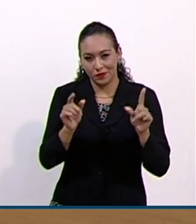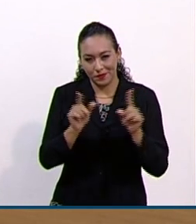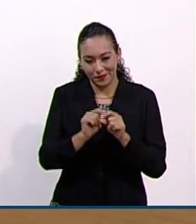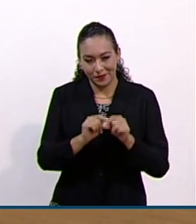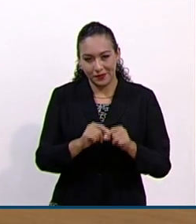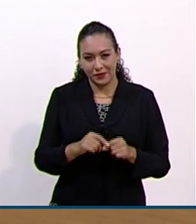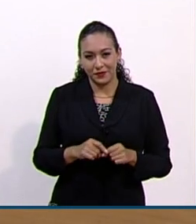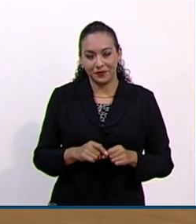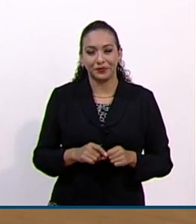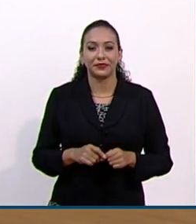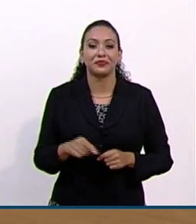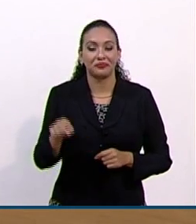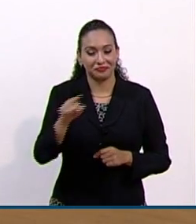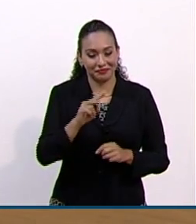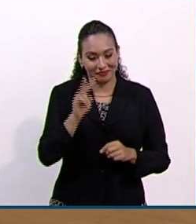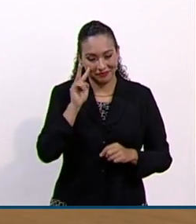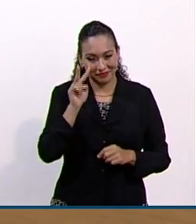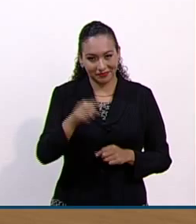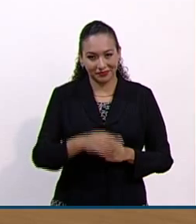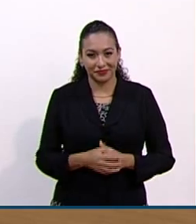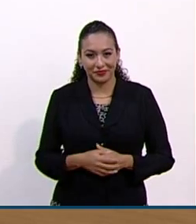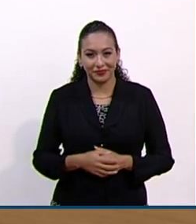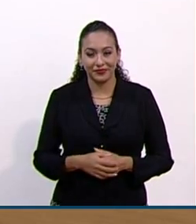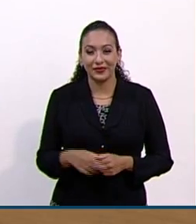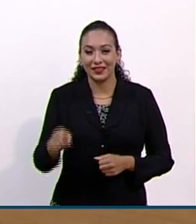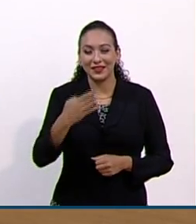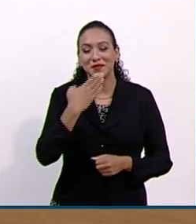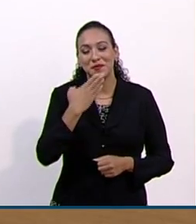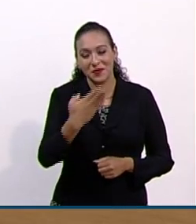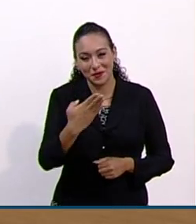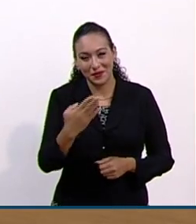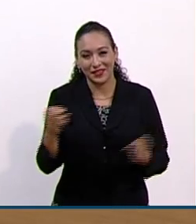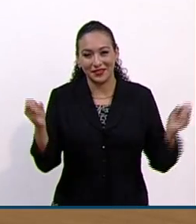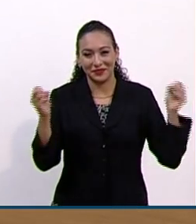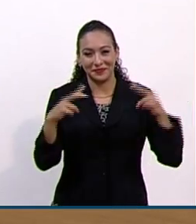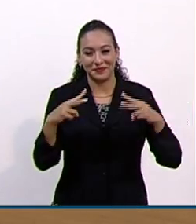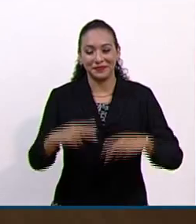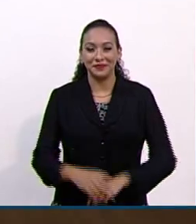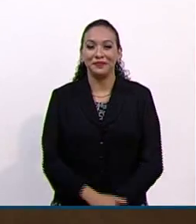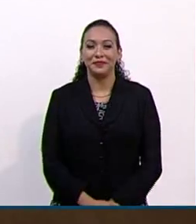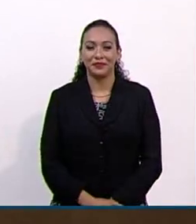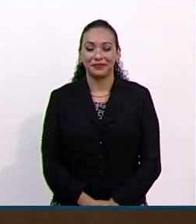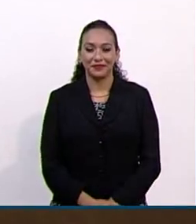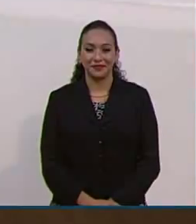y a las 20:30 el noticiario nocturno. Buen provecho, hasta mañana.